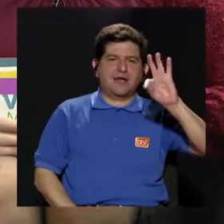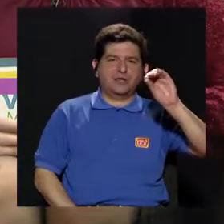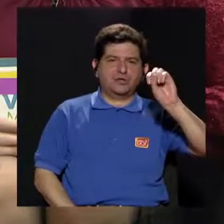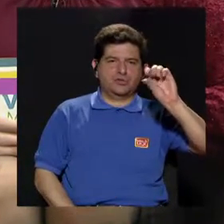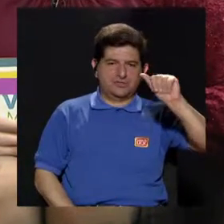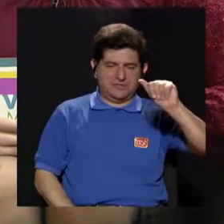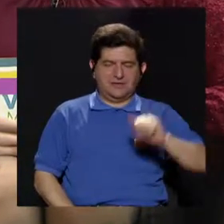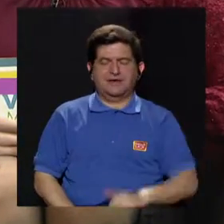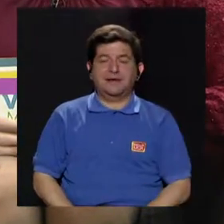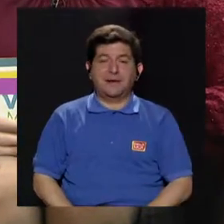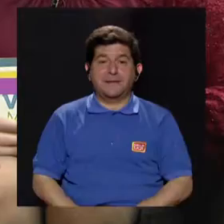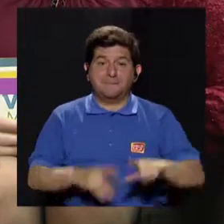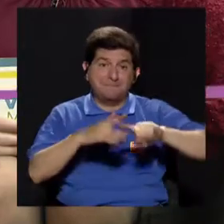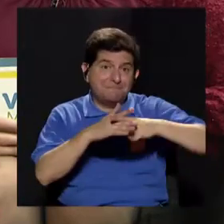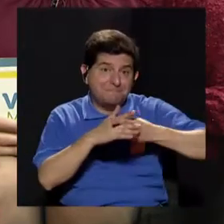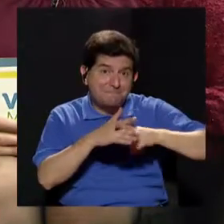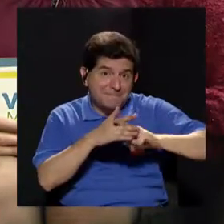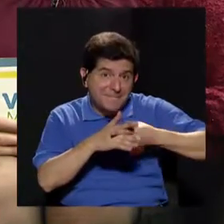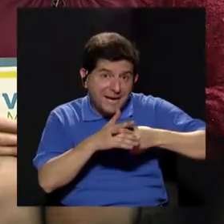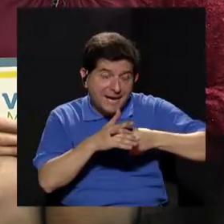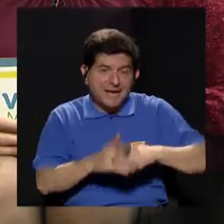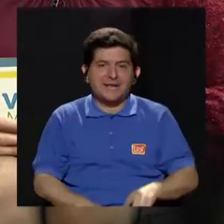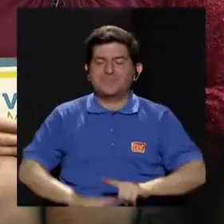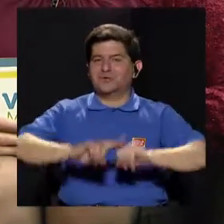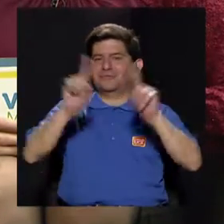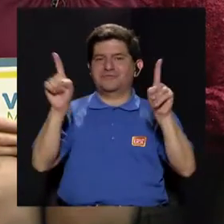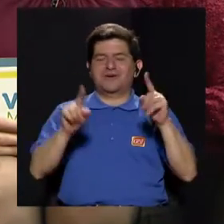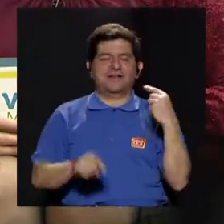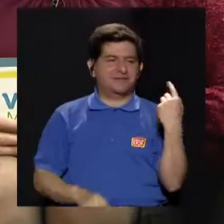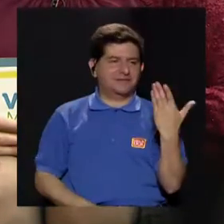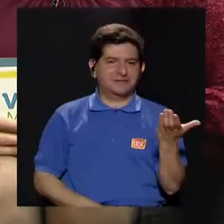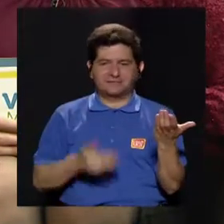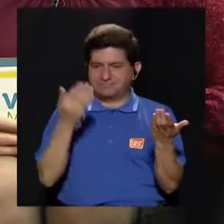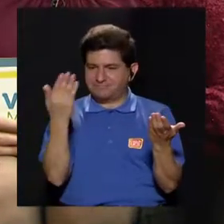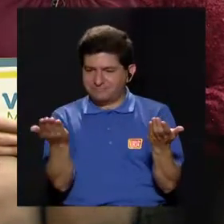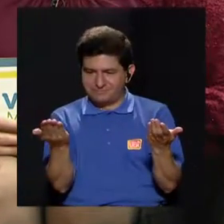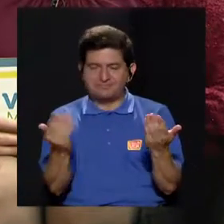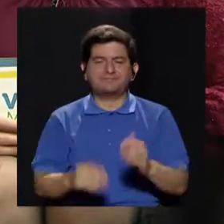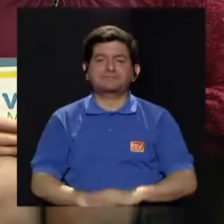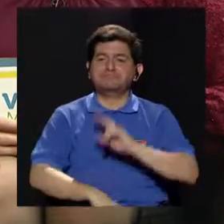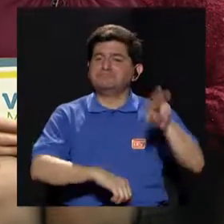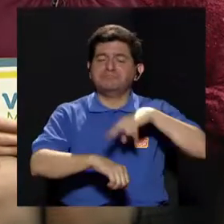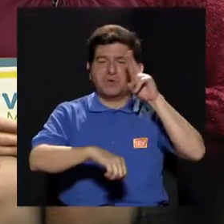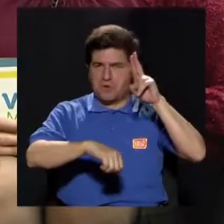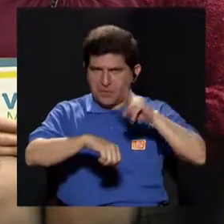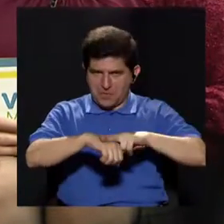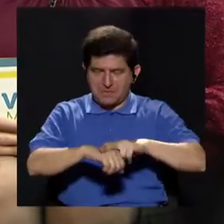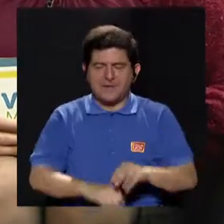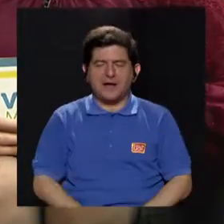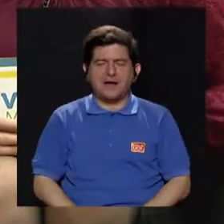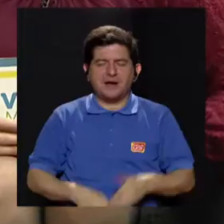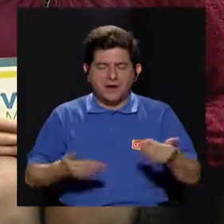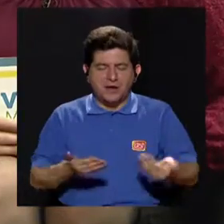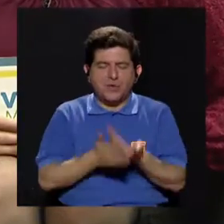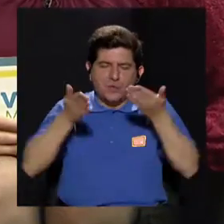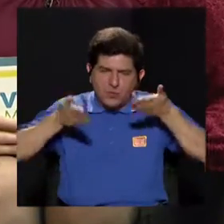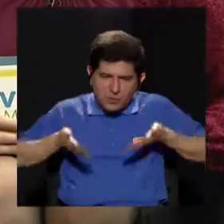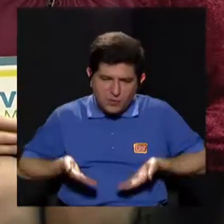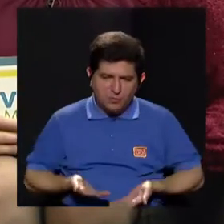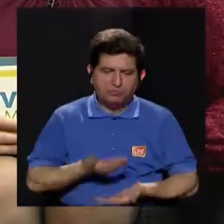Los mecanismos son diferentes. Usualmente el